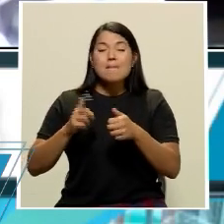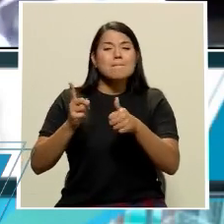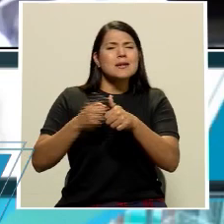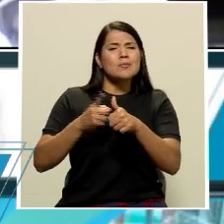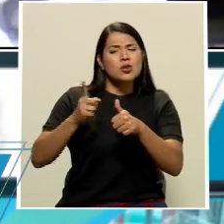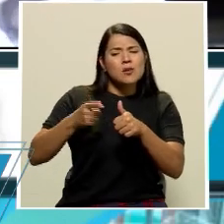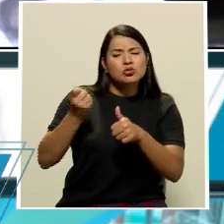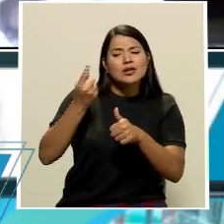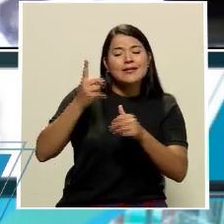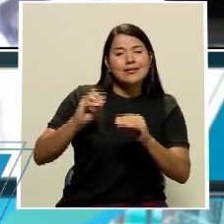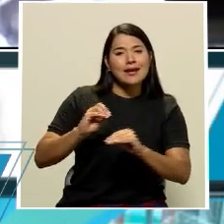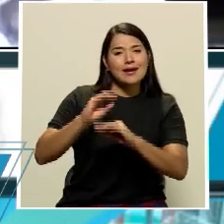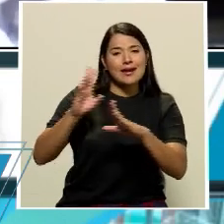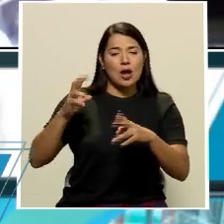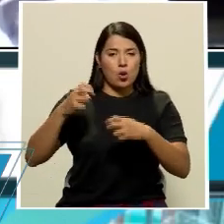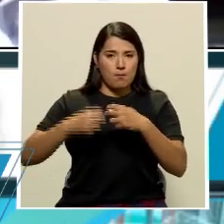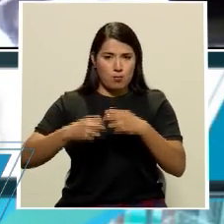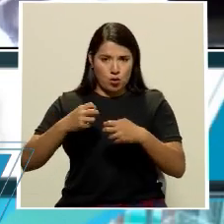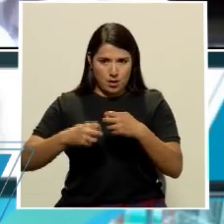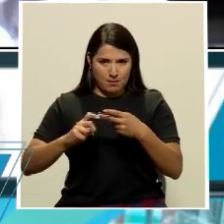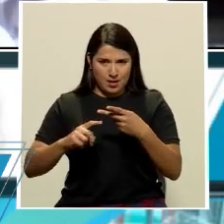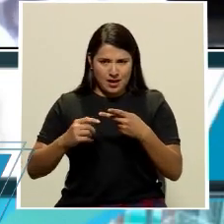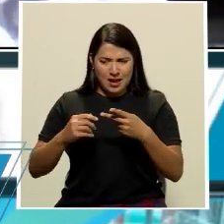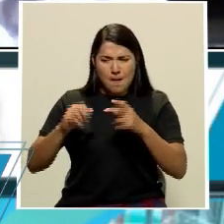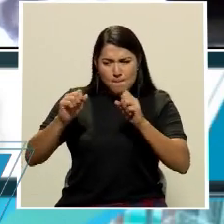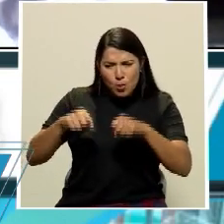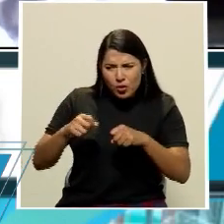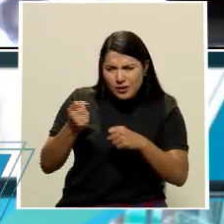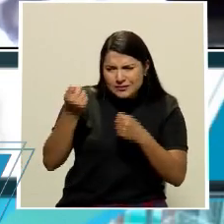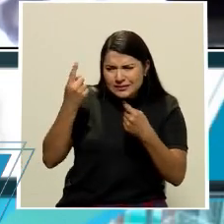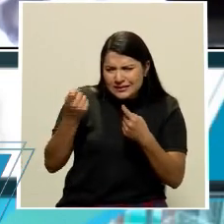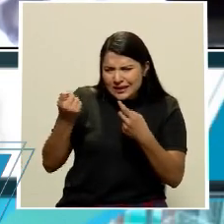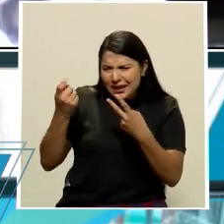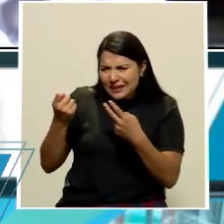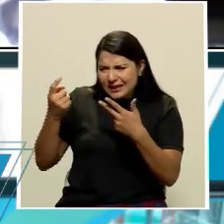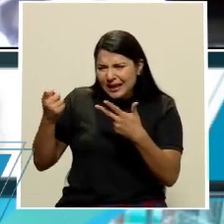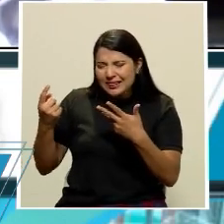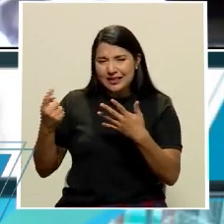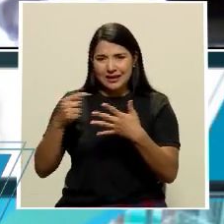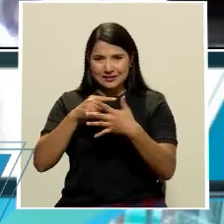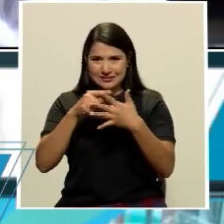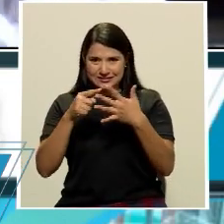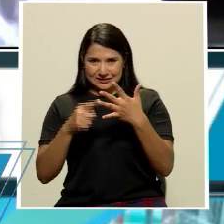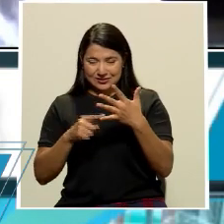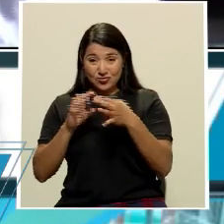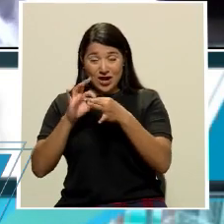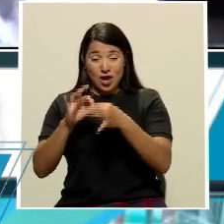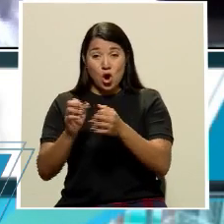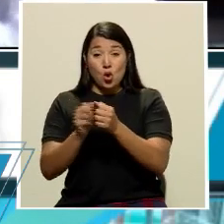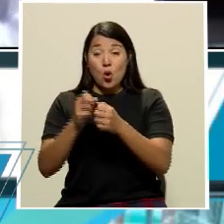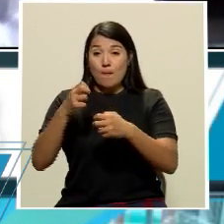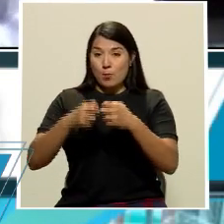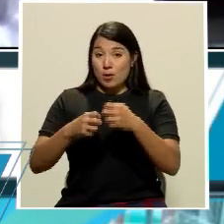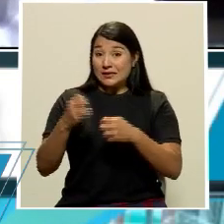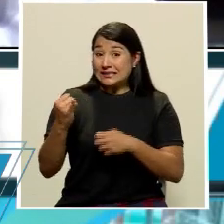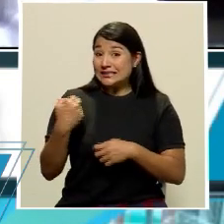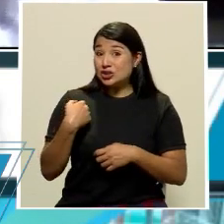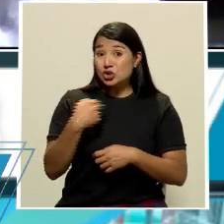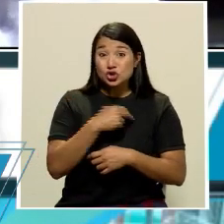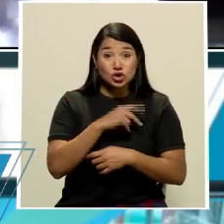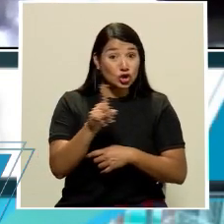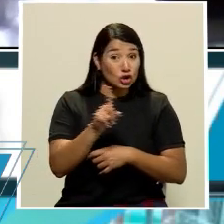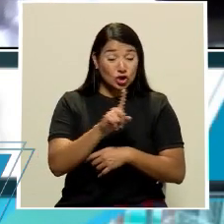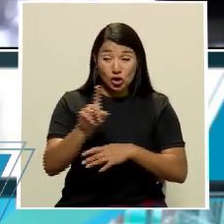un diagnóstico adecuado, tener una lectura adecuada de las variables que están interviniendo en ese problema. Cuando no medimos bien cuál